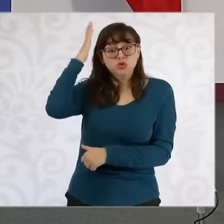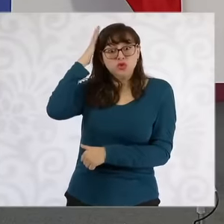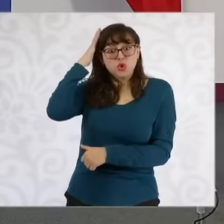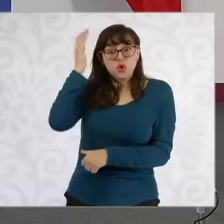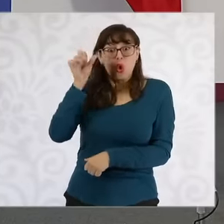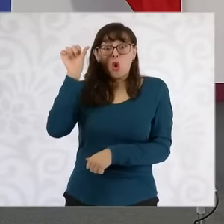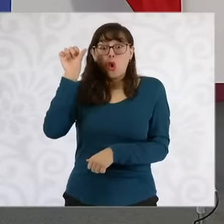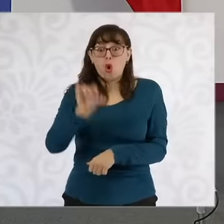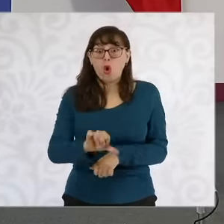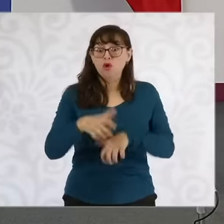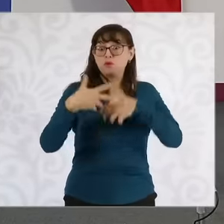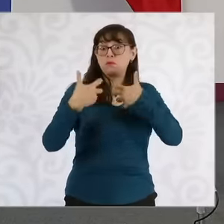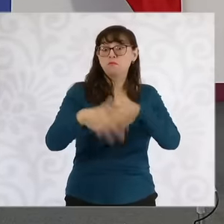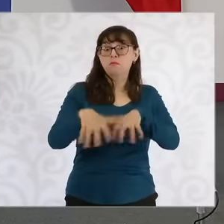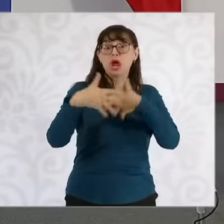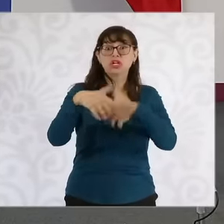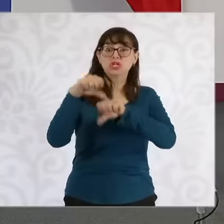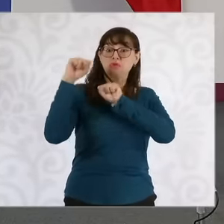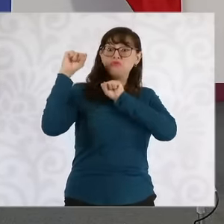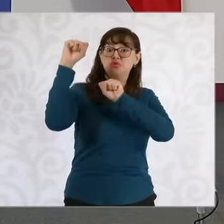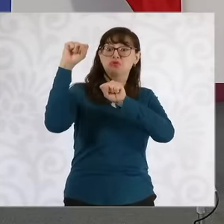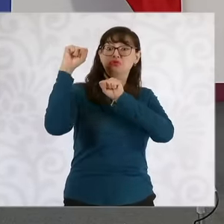hoy para defender al Poder Judicial.